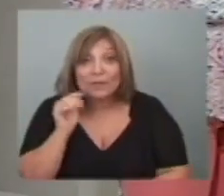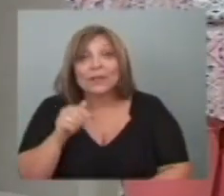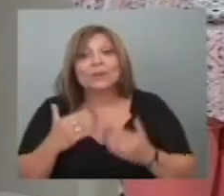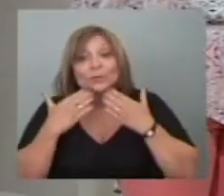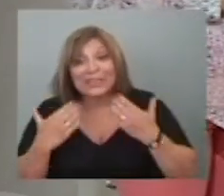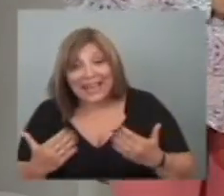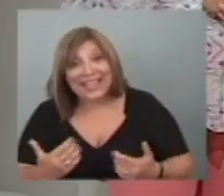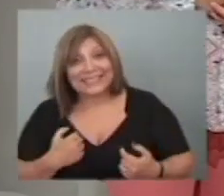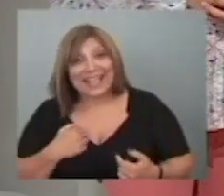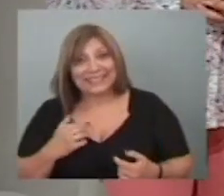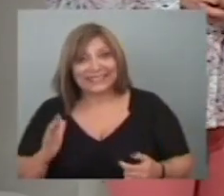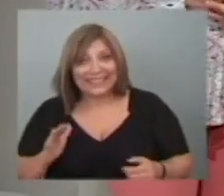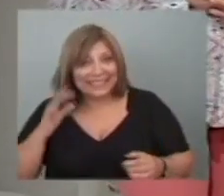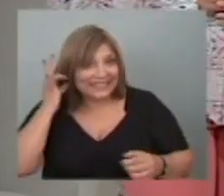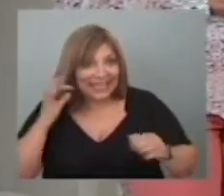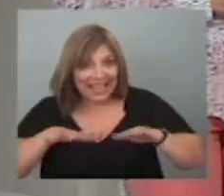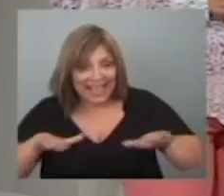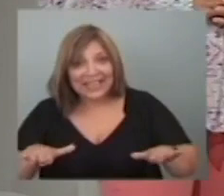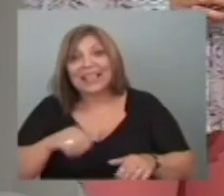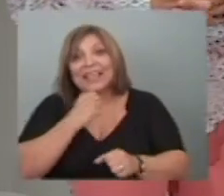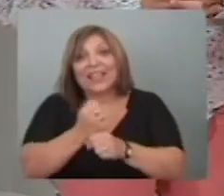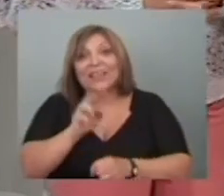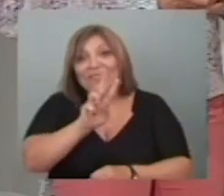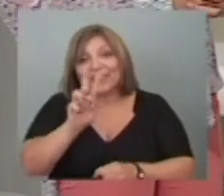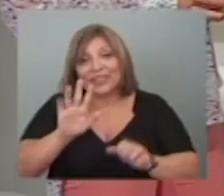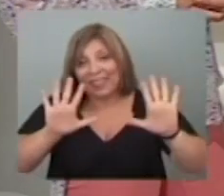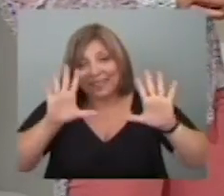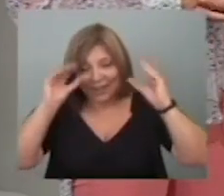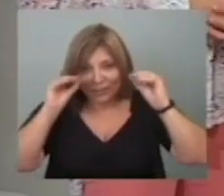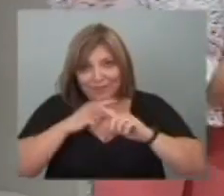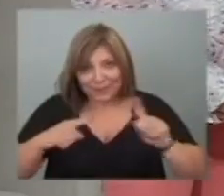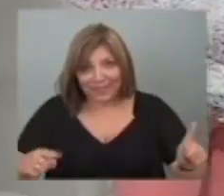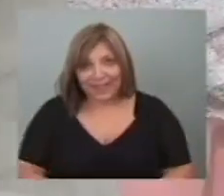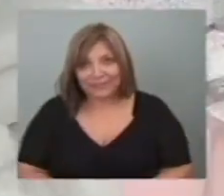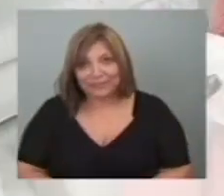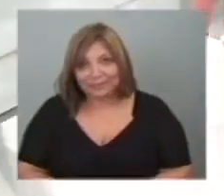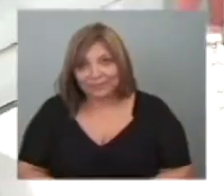gustó lo de chicas. Hasta el próximo jueves, 22:30. Buenas noches. Que pasen bien.